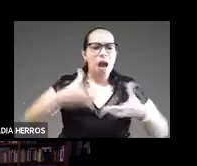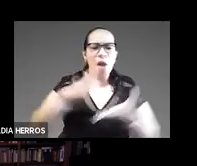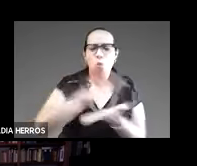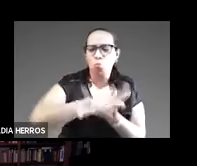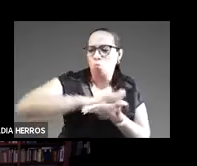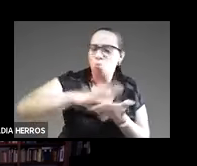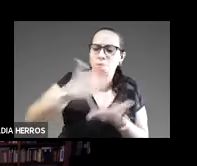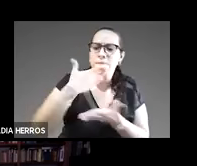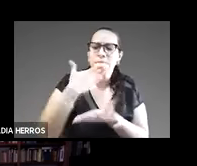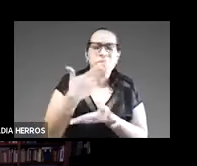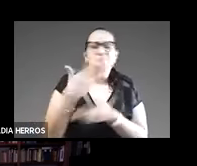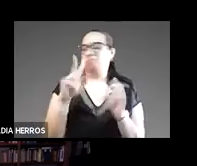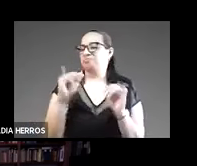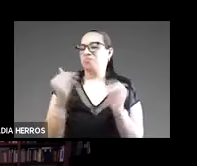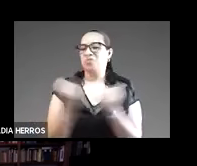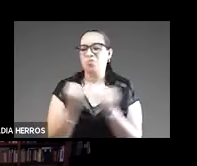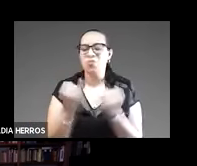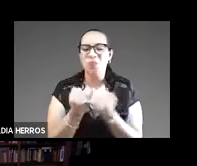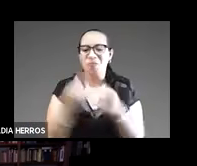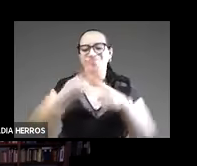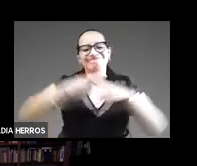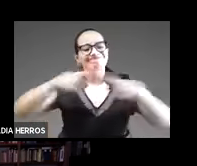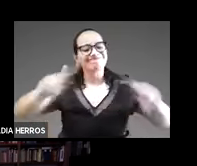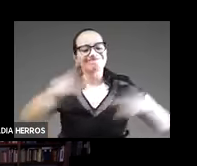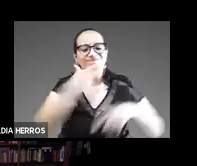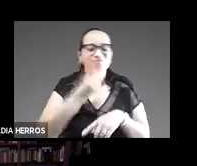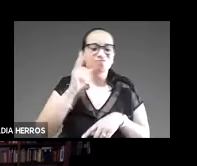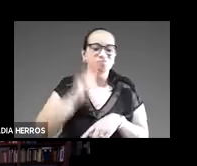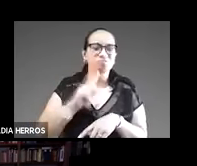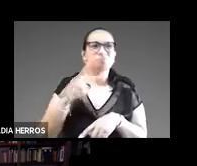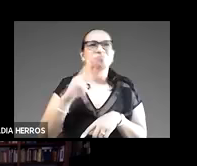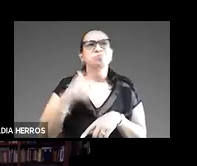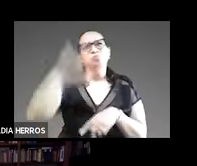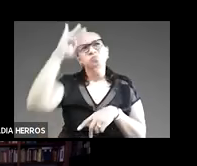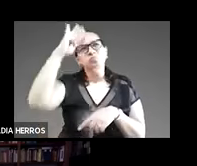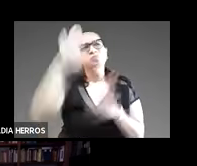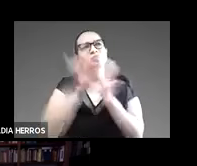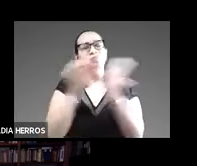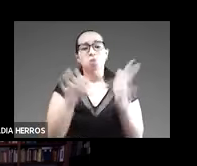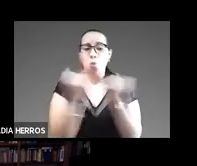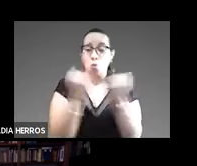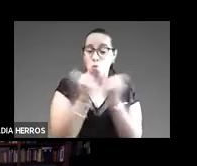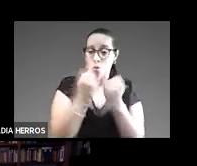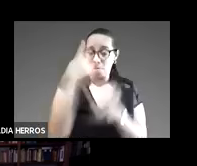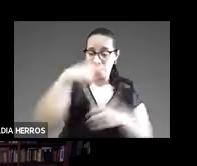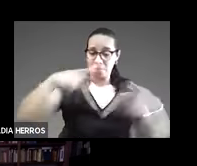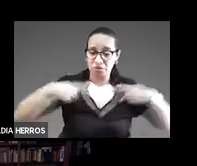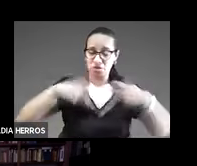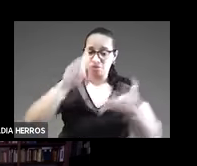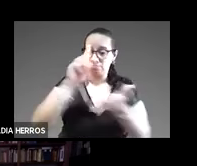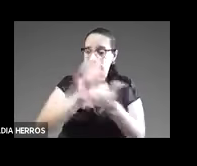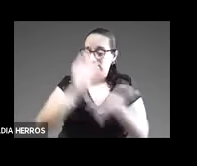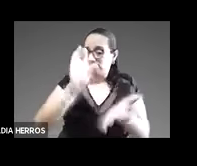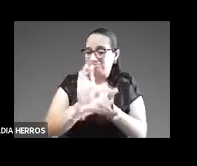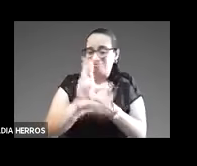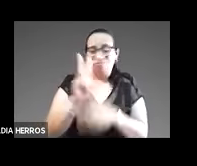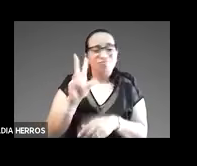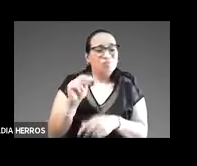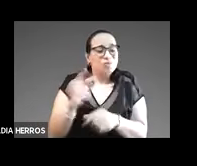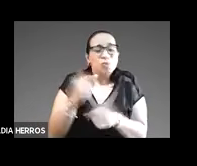la misma, pero me pongo a pensar, por ejemplo, tampoco es lo mismo para las personas que tienen discapacidad, ¿no? Cualquier tipo